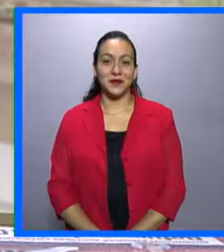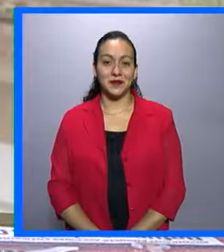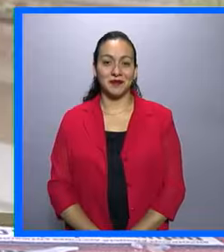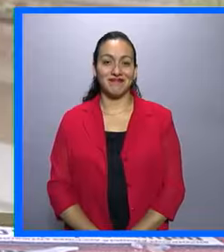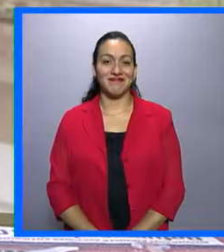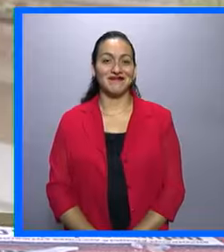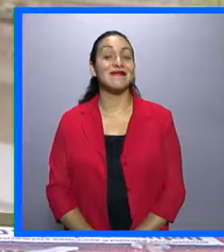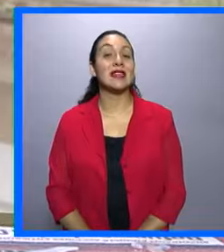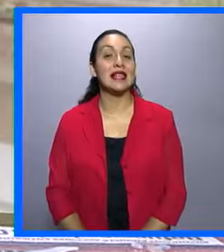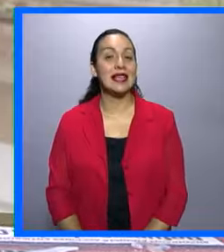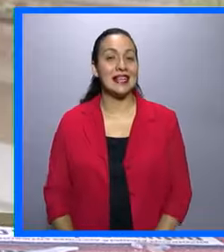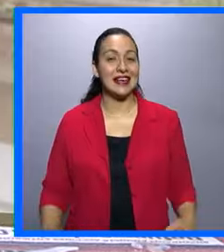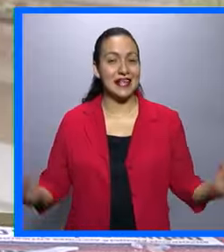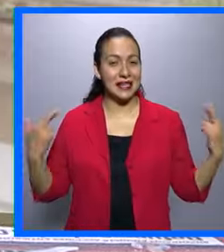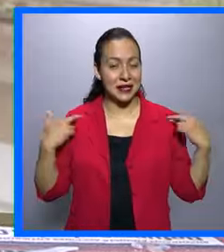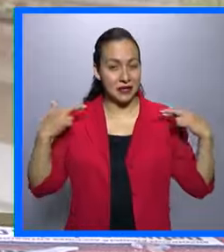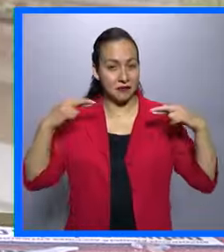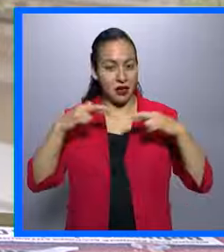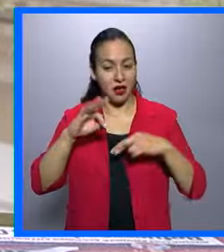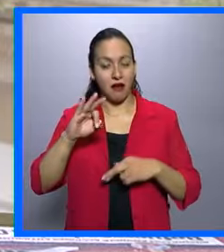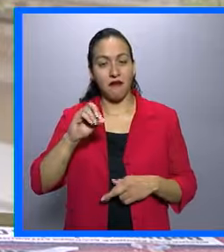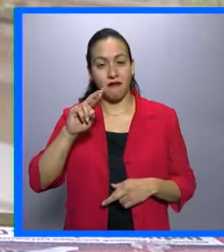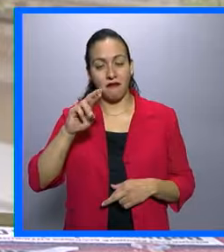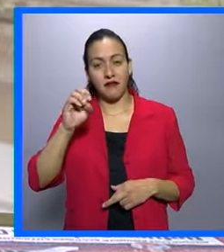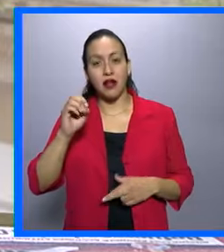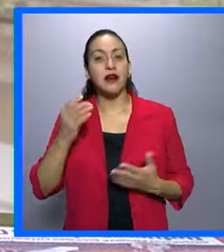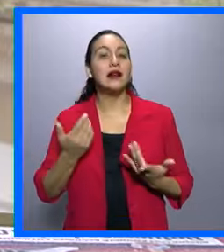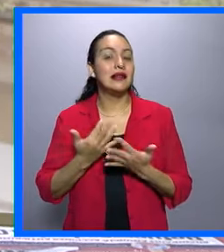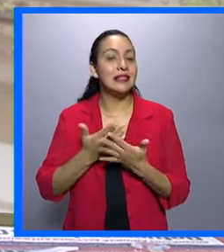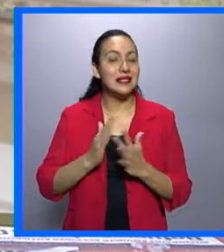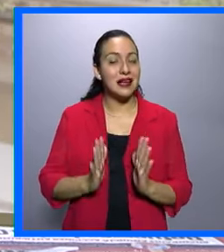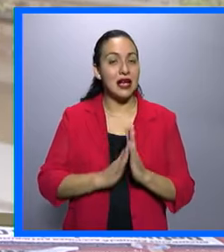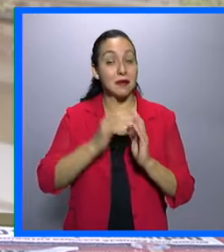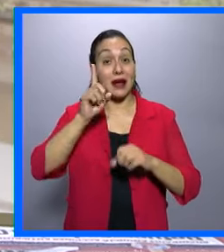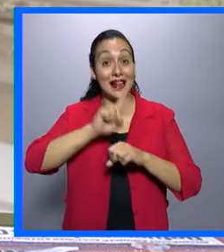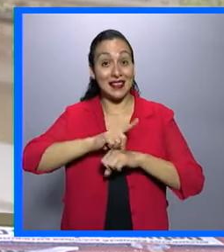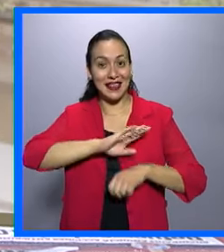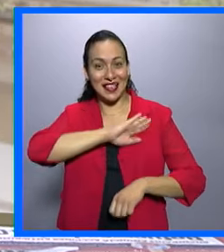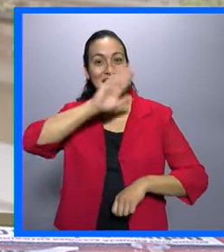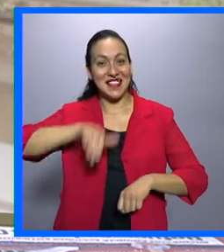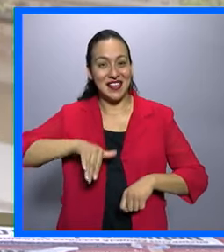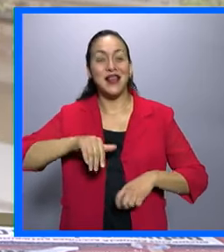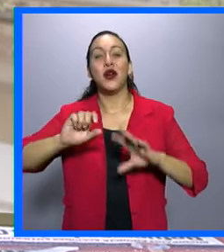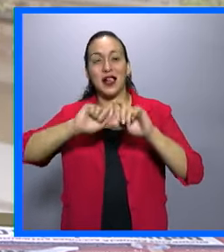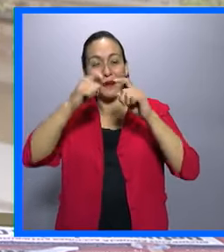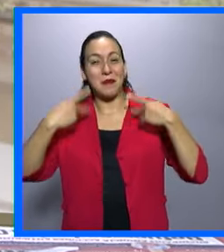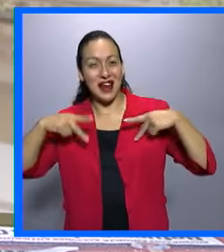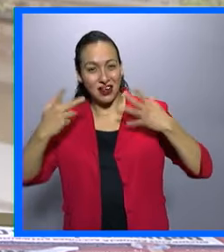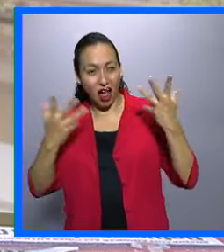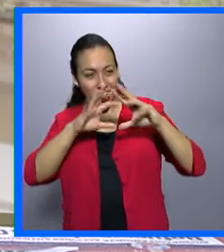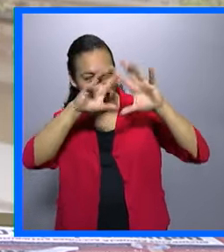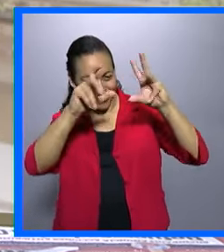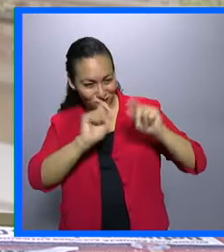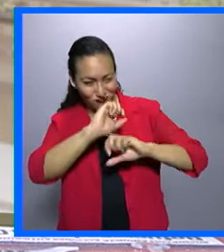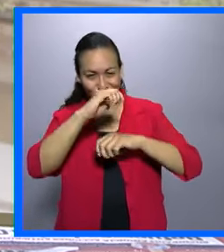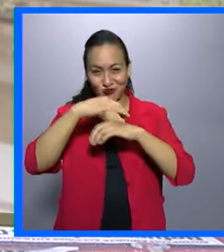Y maestros del Faro Cosmos se preparan para participar en el desfile del Día de Muertos entre vestuarios y